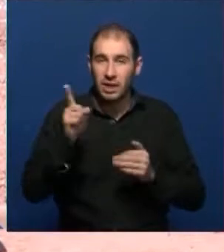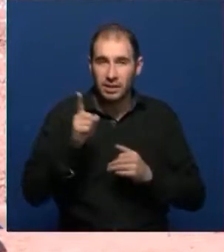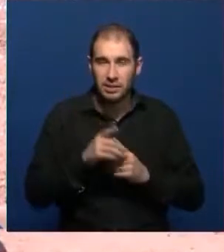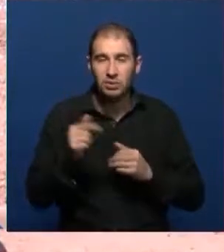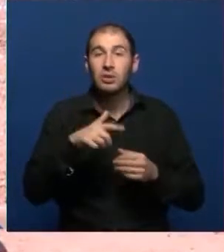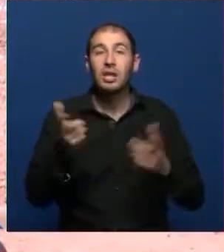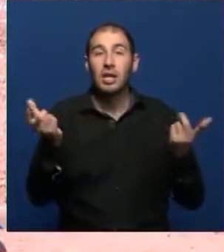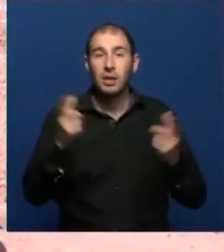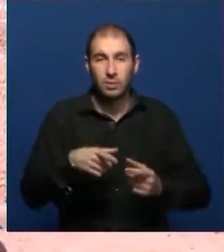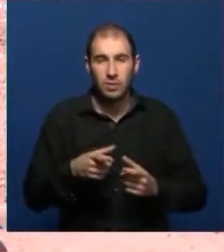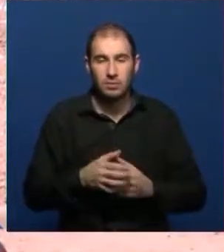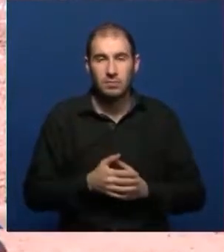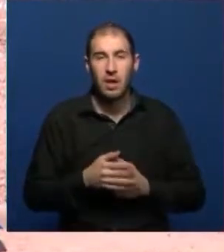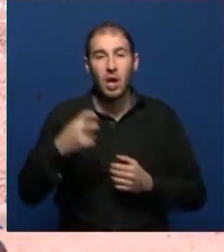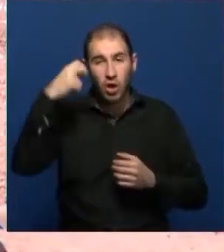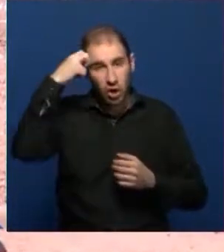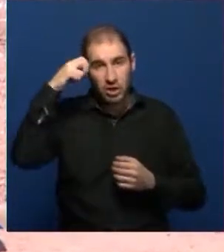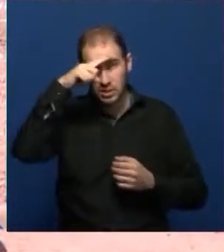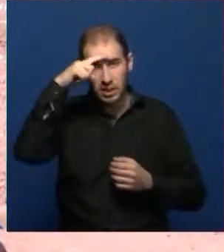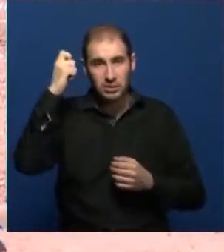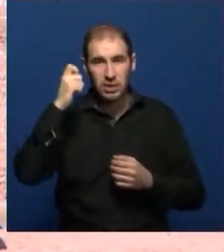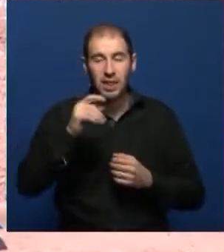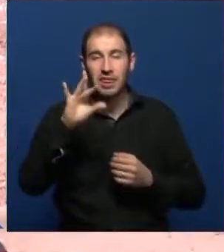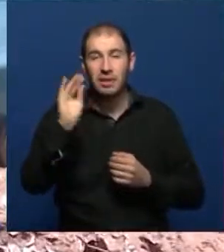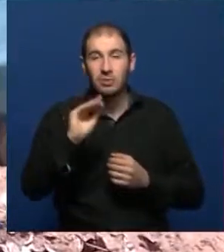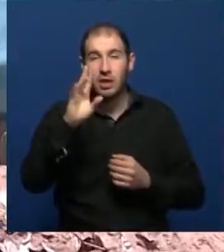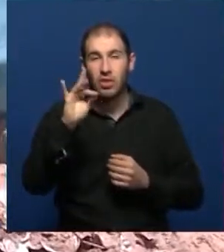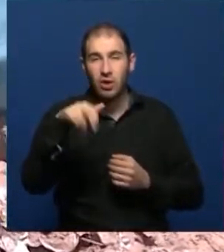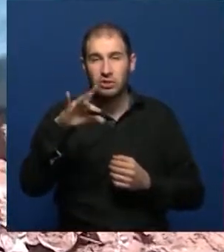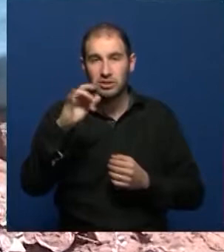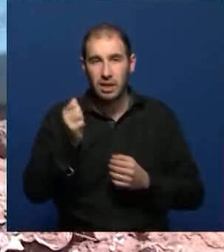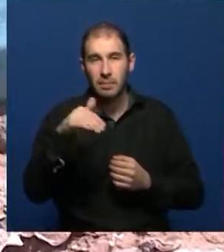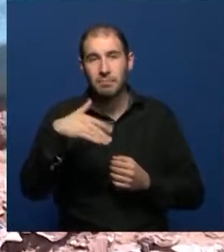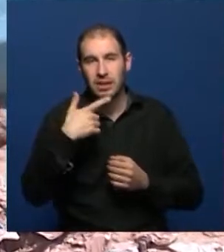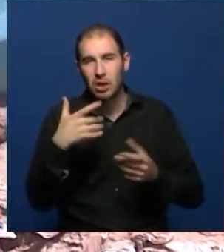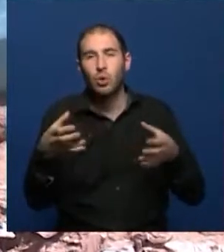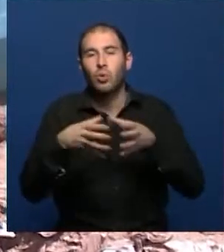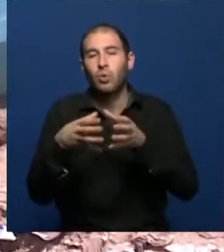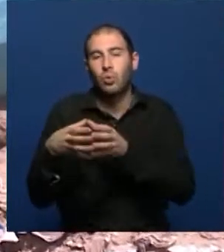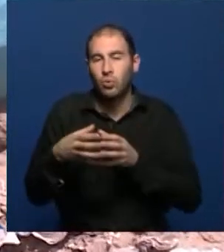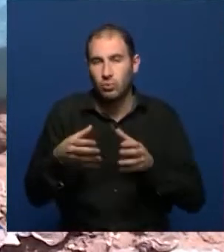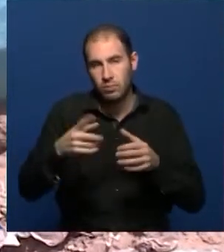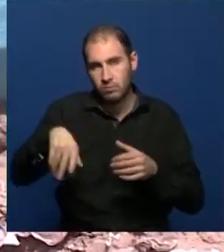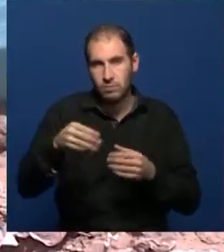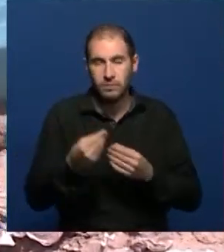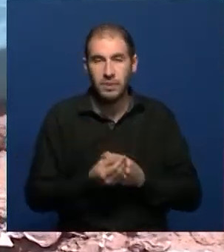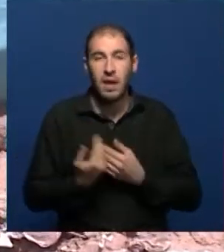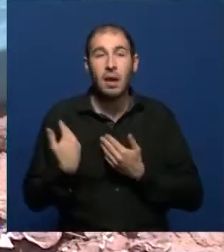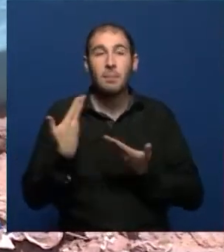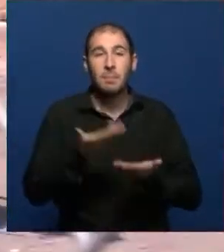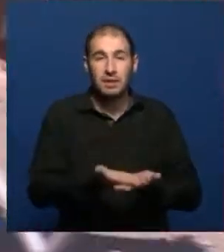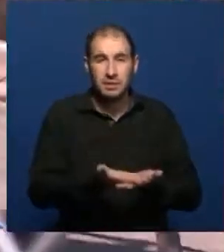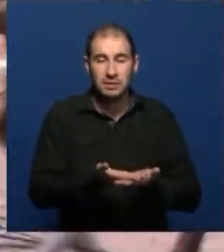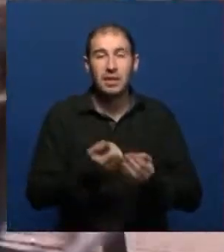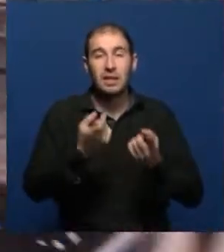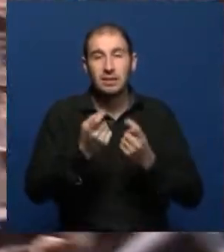una audiencia en el Congreso de la Nación, la diputada Victoria Donda, Mazo y un conjunto de organizaciones presentamos